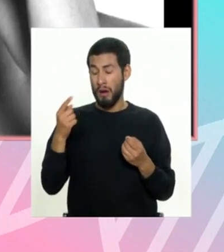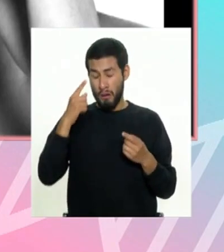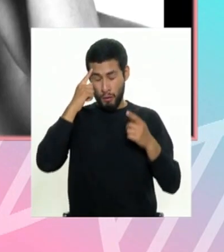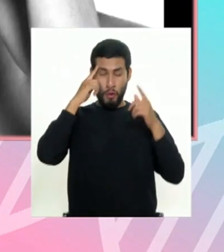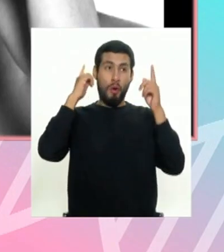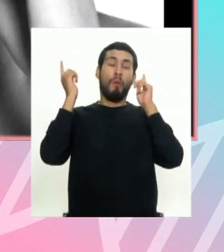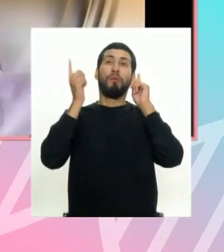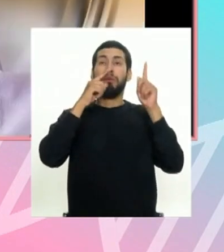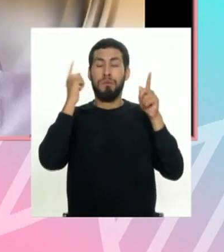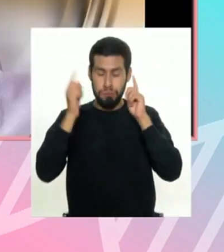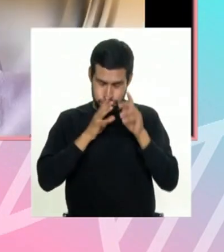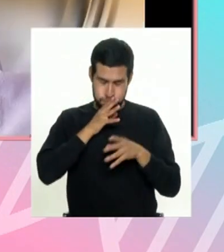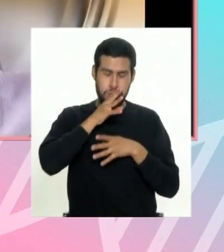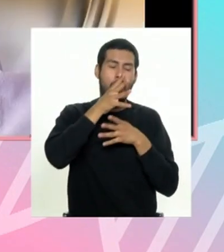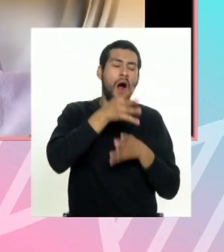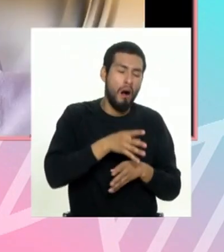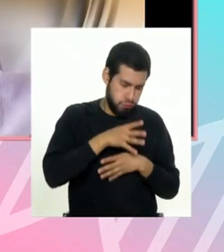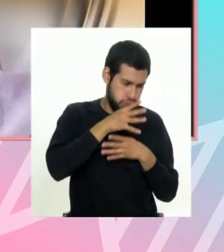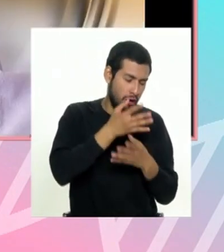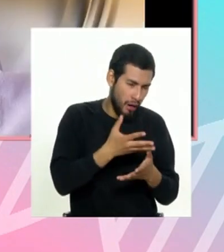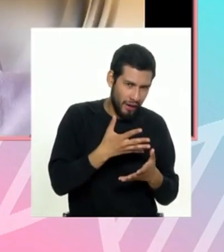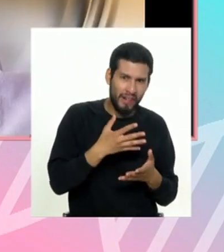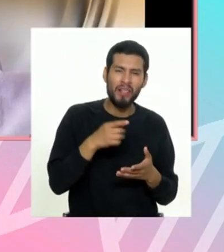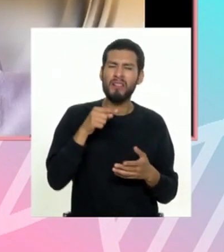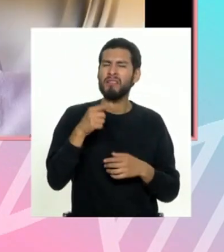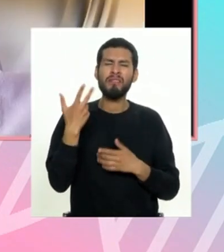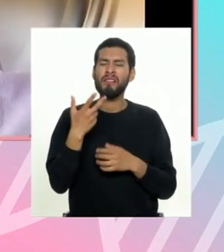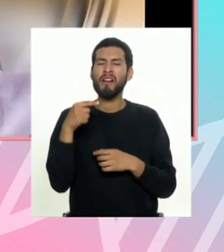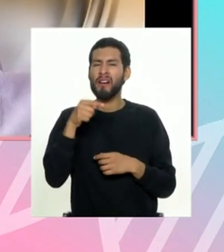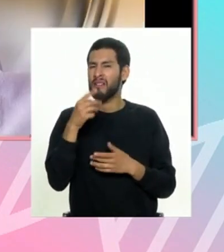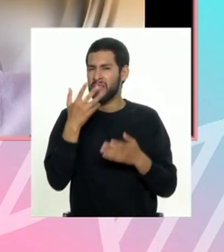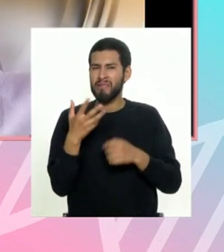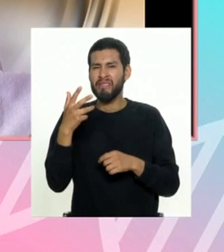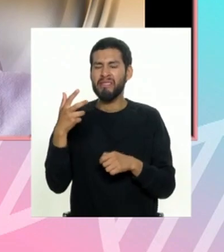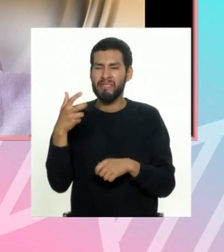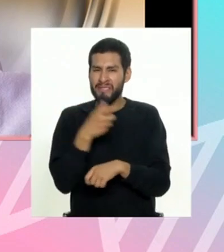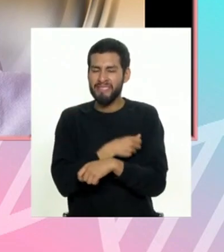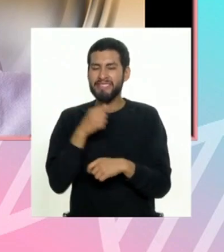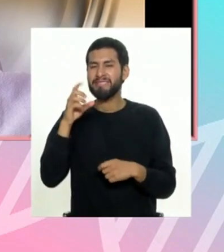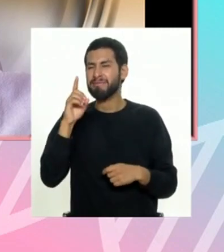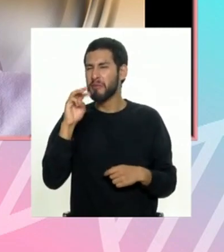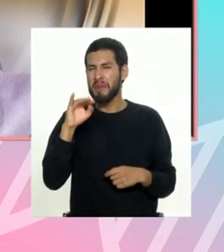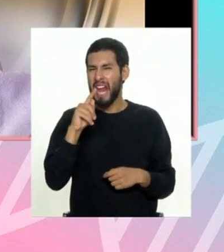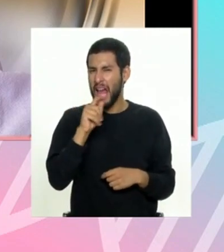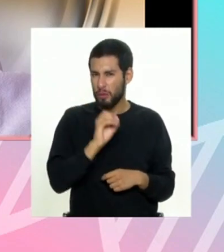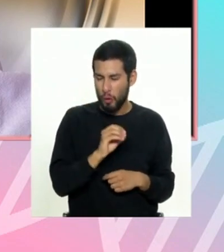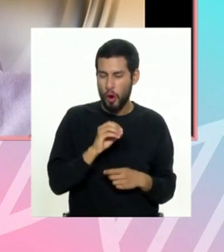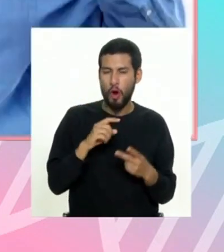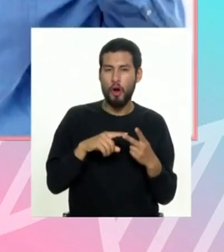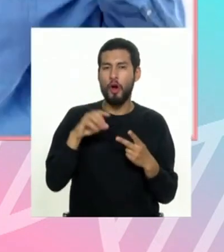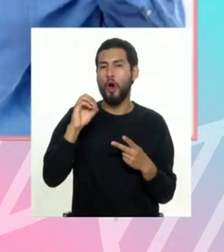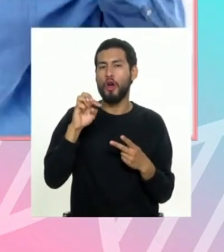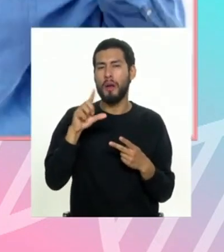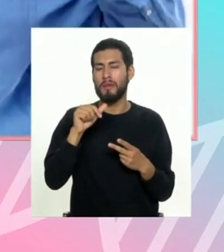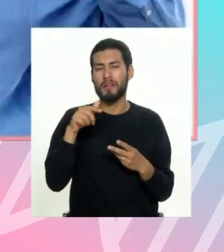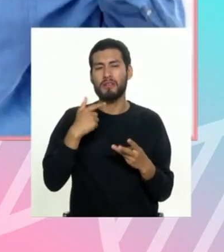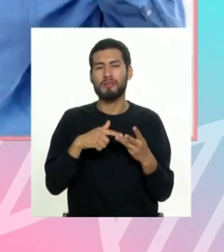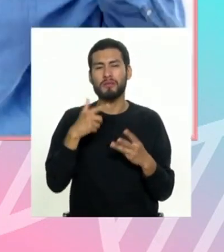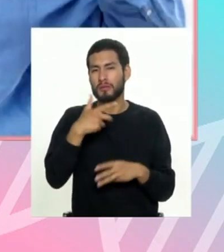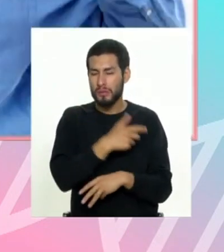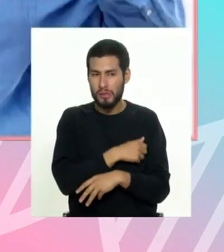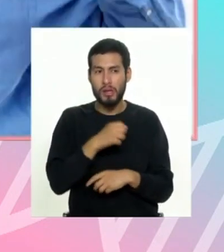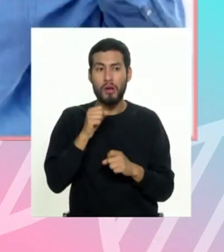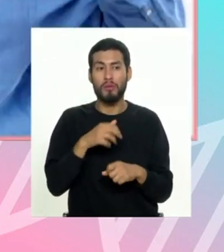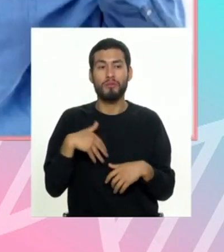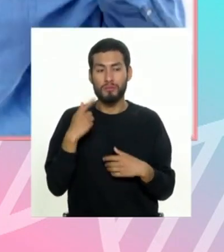muchos síntomas. Entonces lo sedamos a través de repente el dimenhidrinato, un alprazolam, un sedante. El paciente